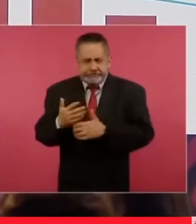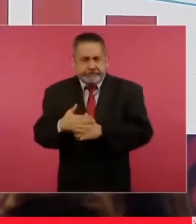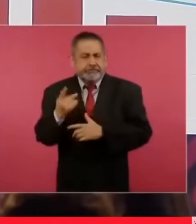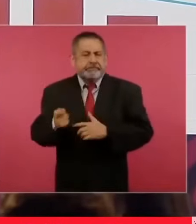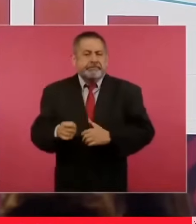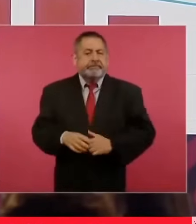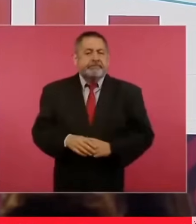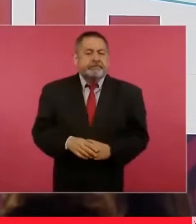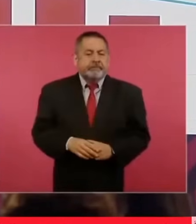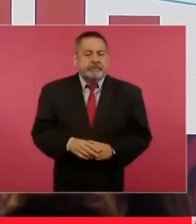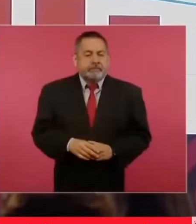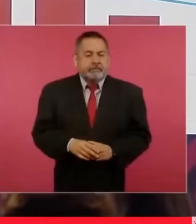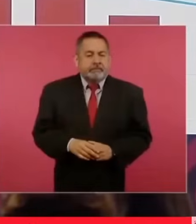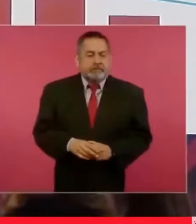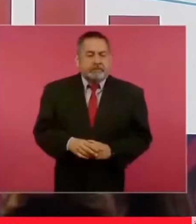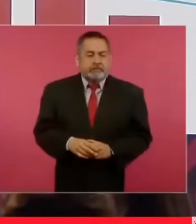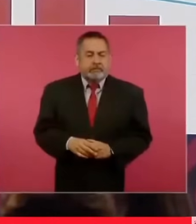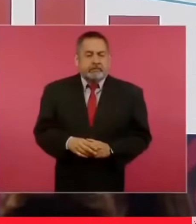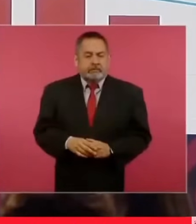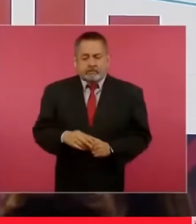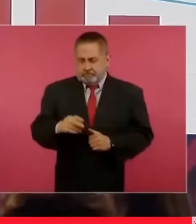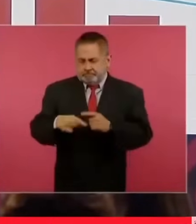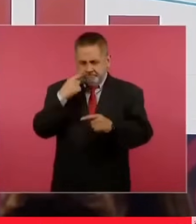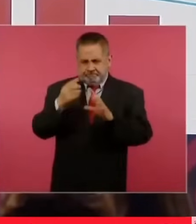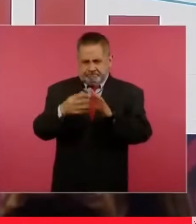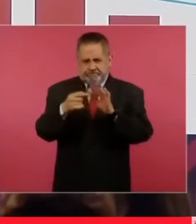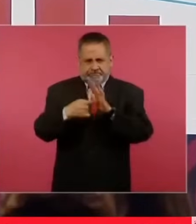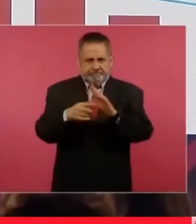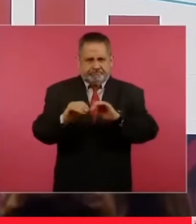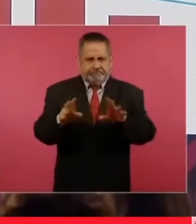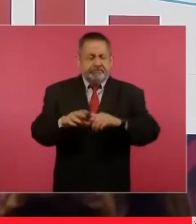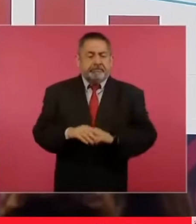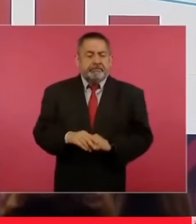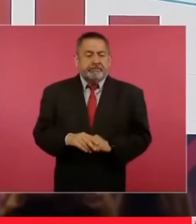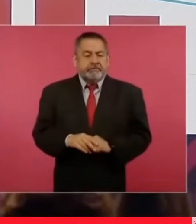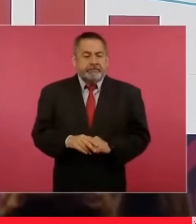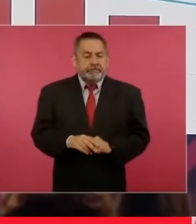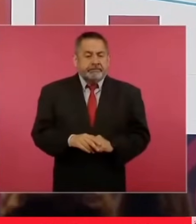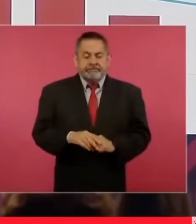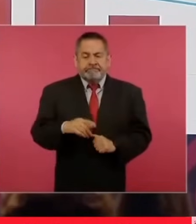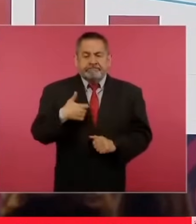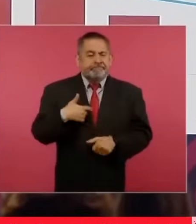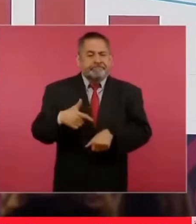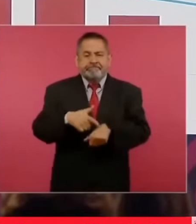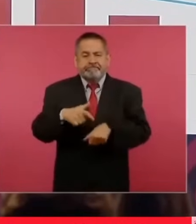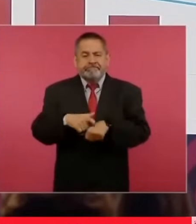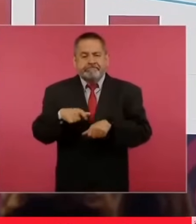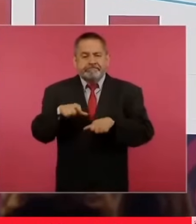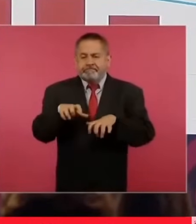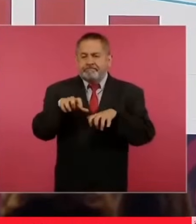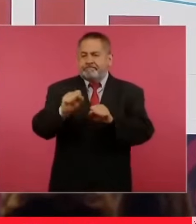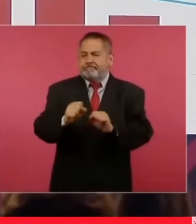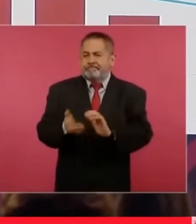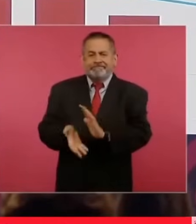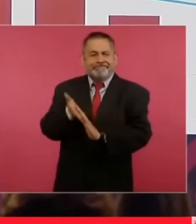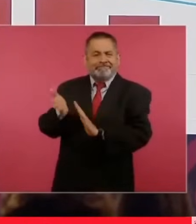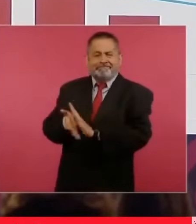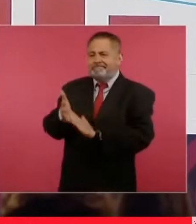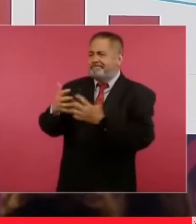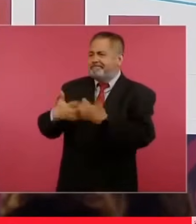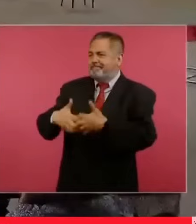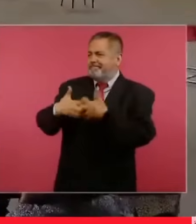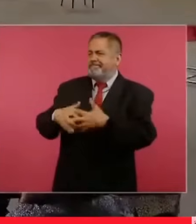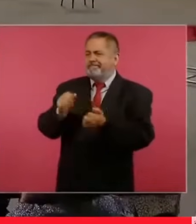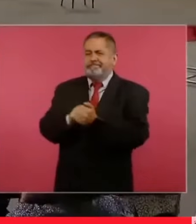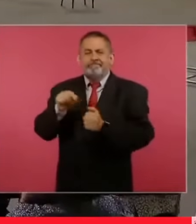Porque estamos, y ahorita lo vamos a ver más adelante, no vamos a alcanzar a construir al